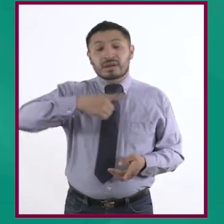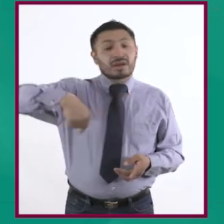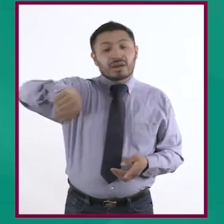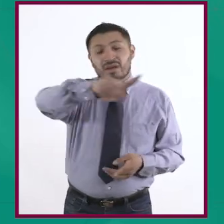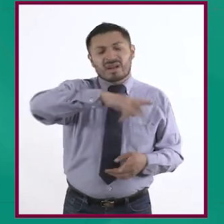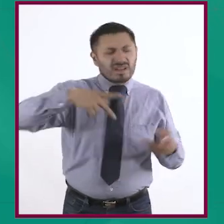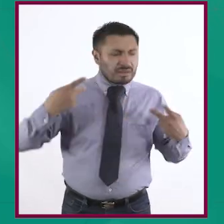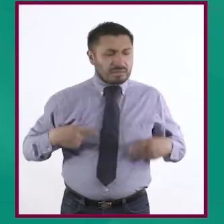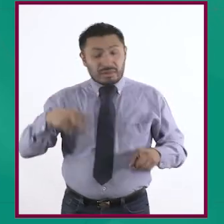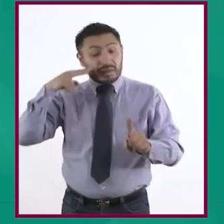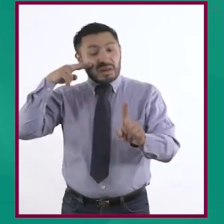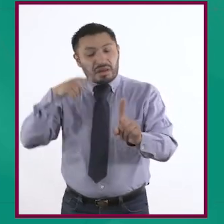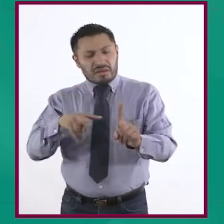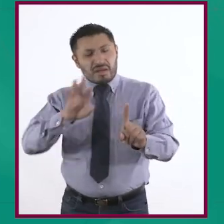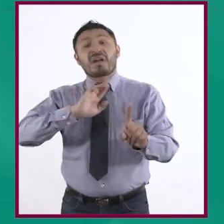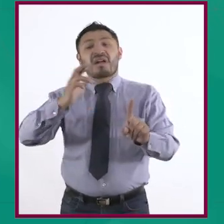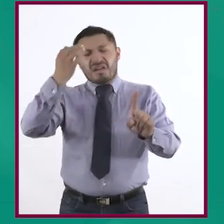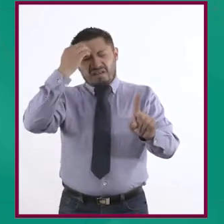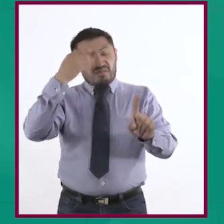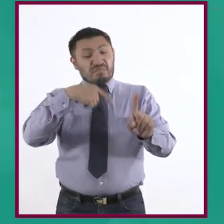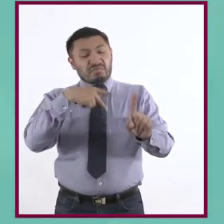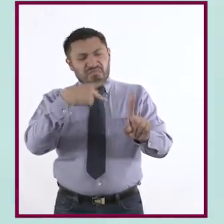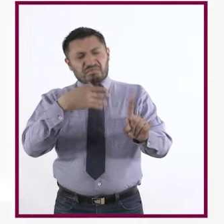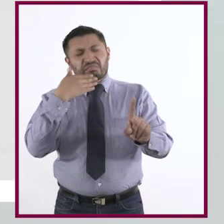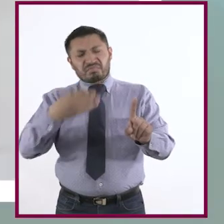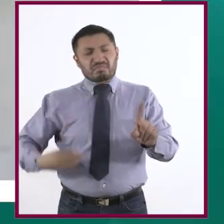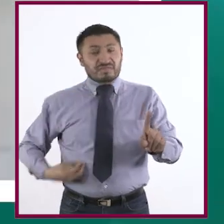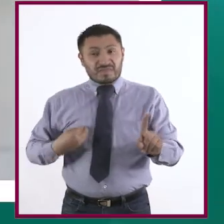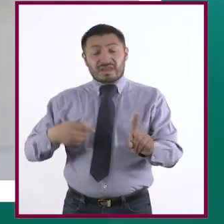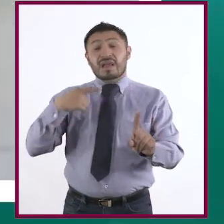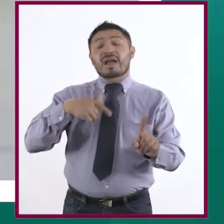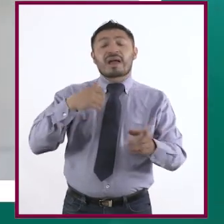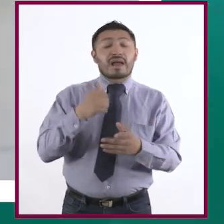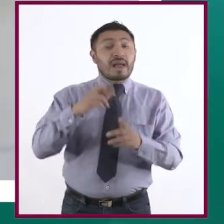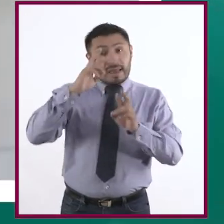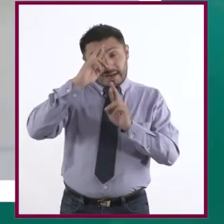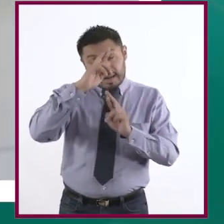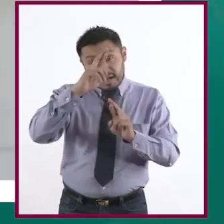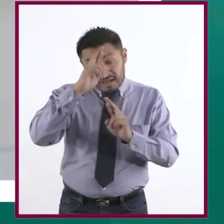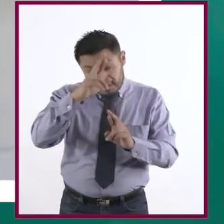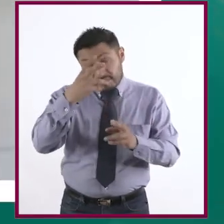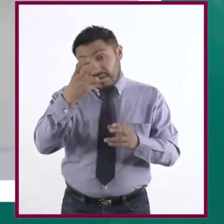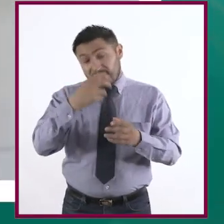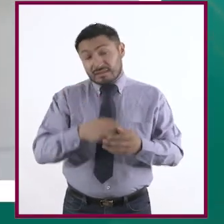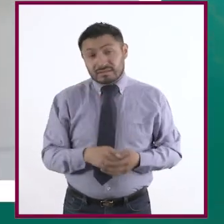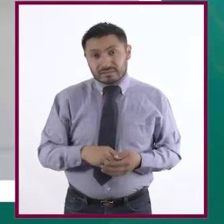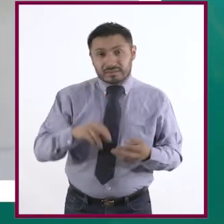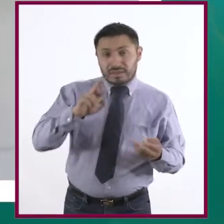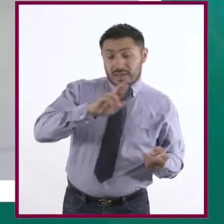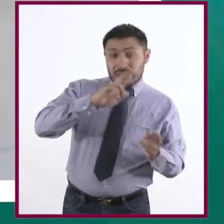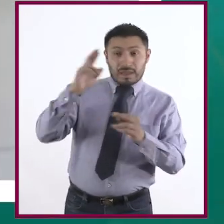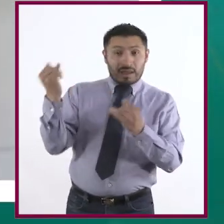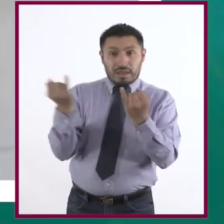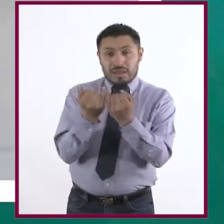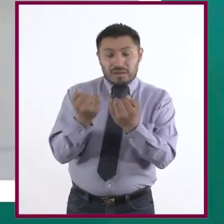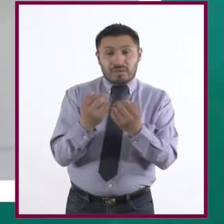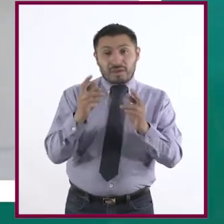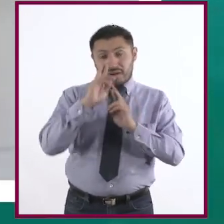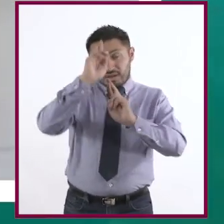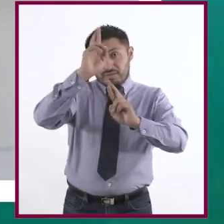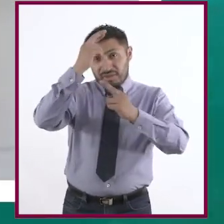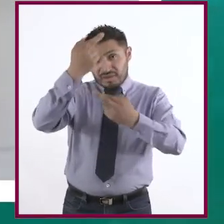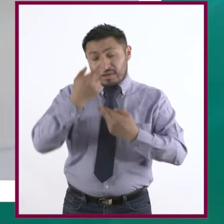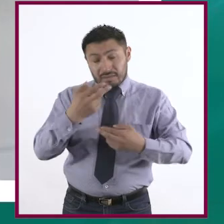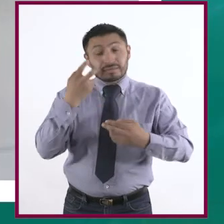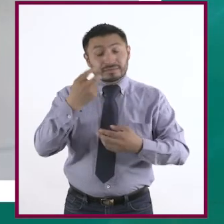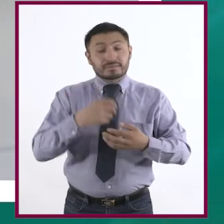permite, por supuesto, ofrecer protección y respeto a estos seres humanos. Practicar eugenesia o practicar